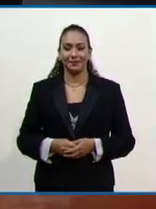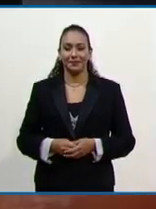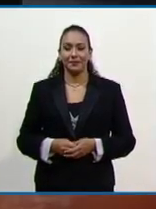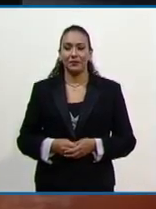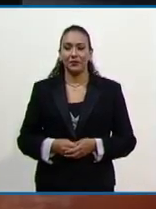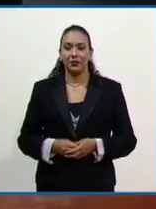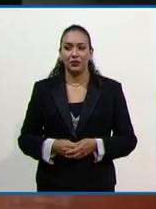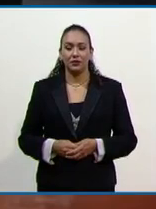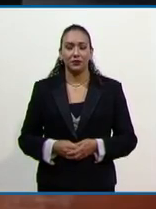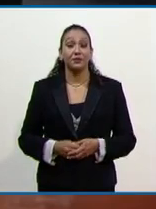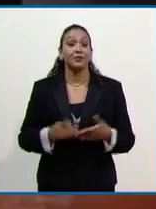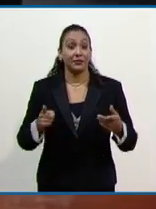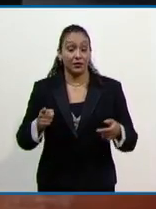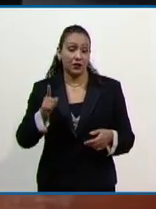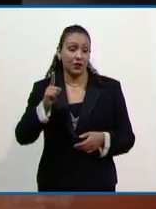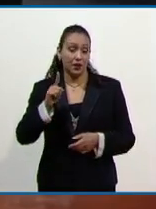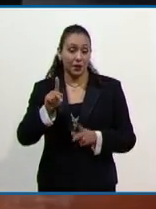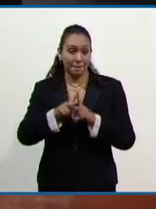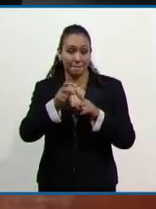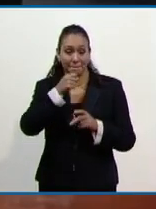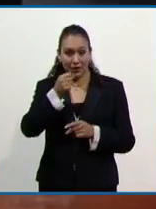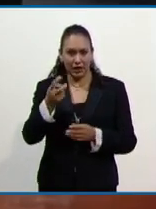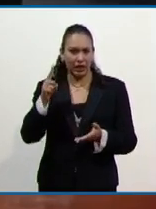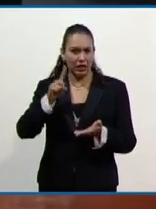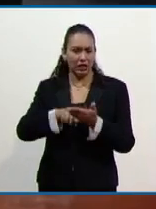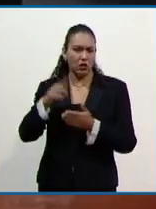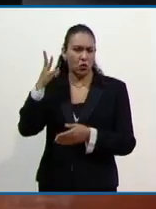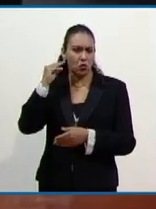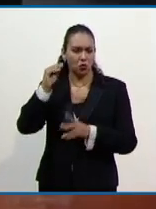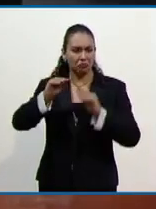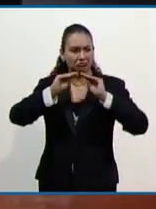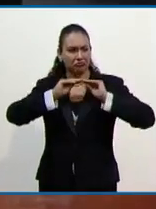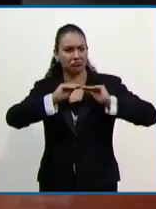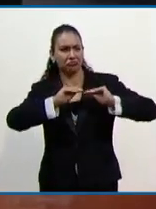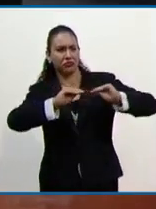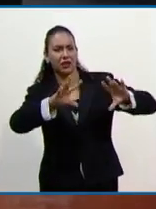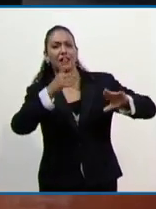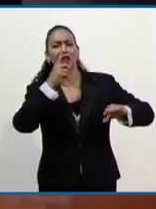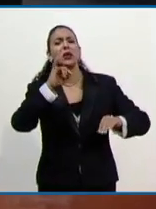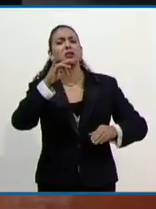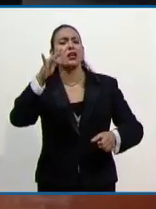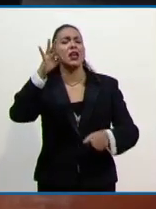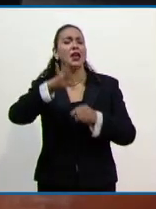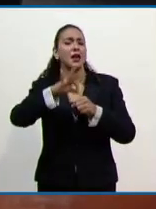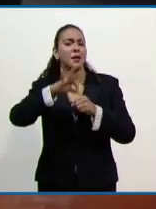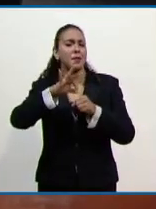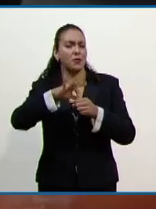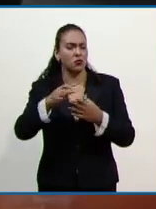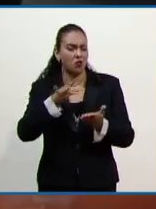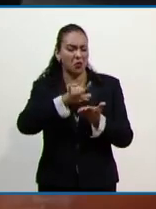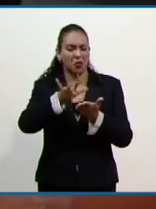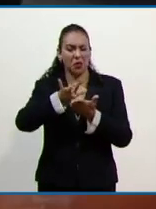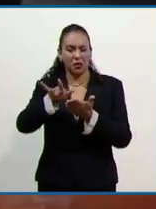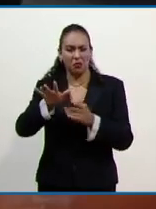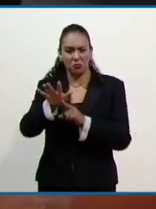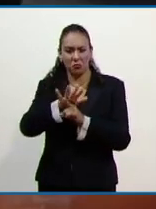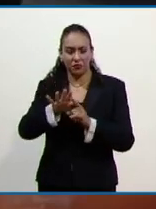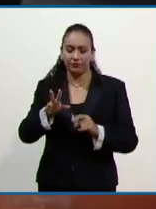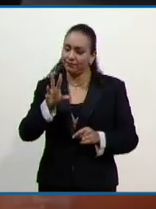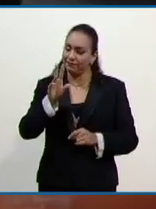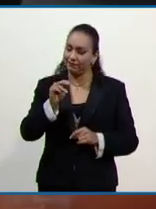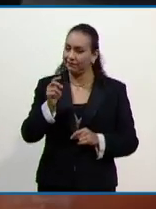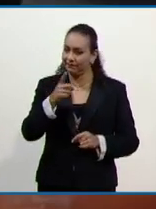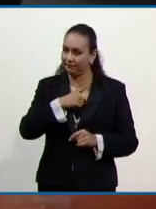Puesto que su participación en el programa involucrado se tradujo en la difusión de propaganda electoral. Por tanto, se plantea imponer las sanciones